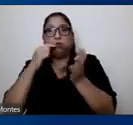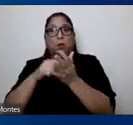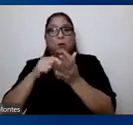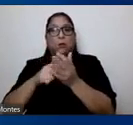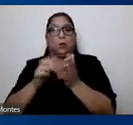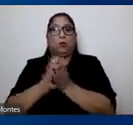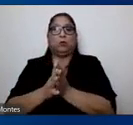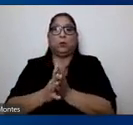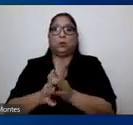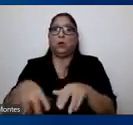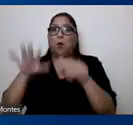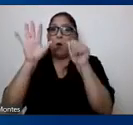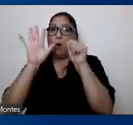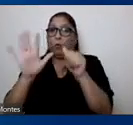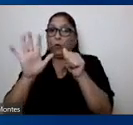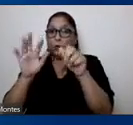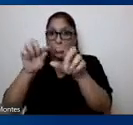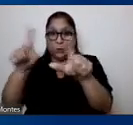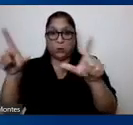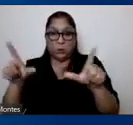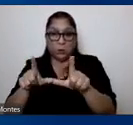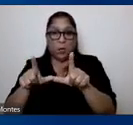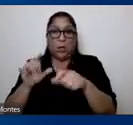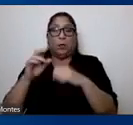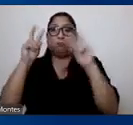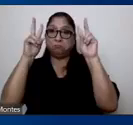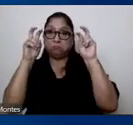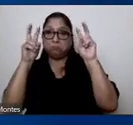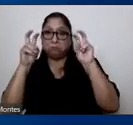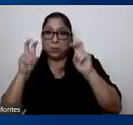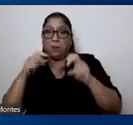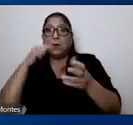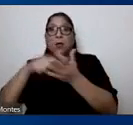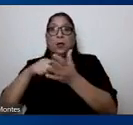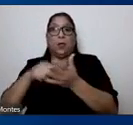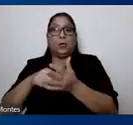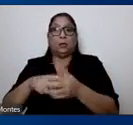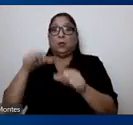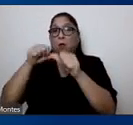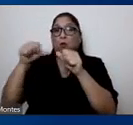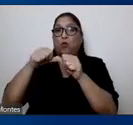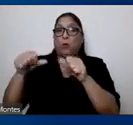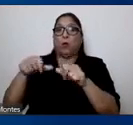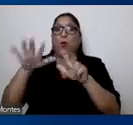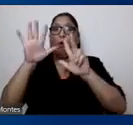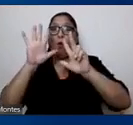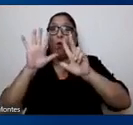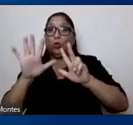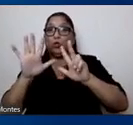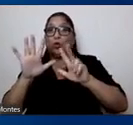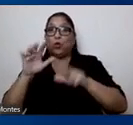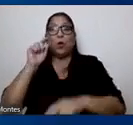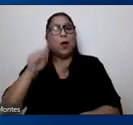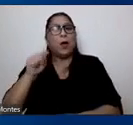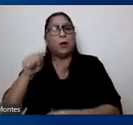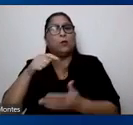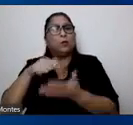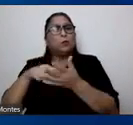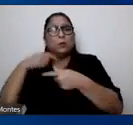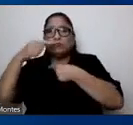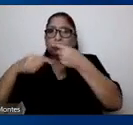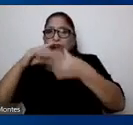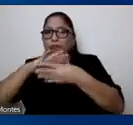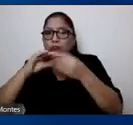por 6 salas temáticas. Esta es la sala 8, en la cual nos está haciendo un resumen de